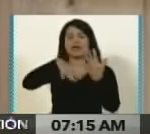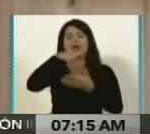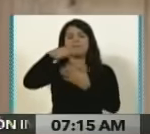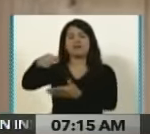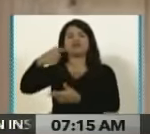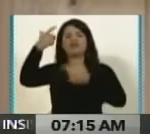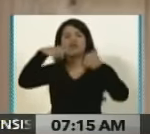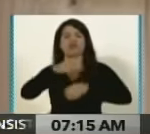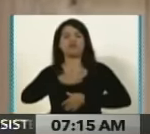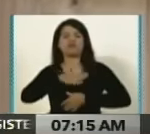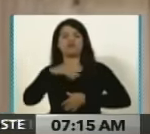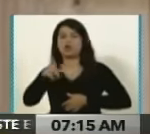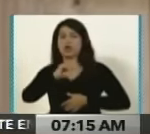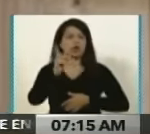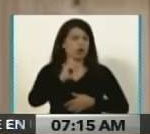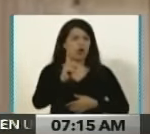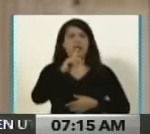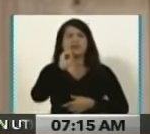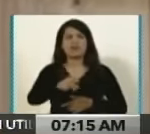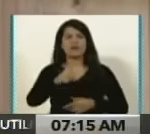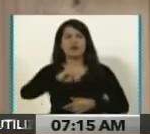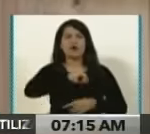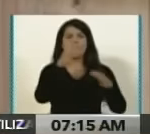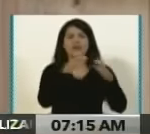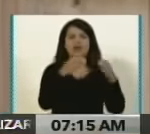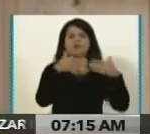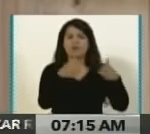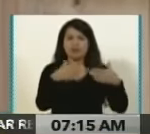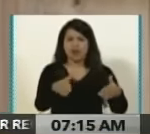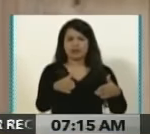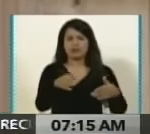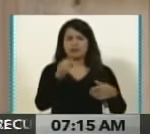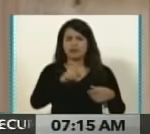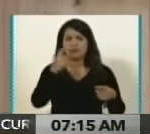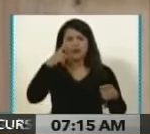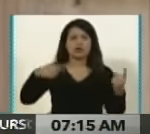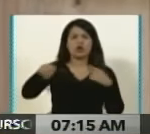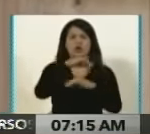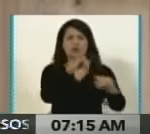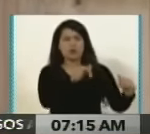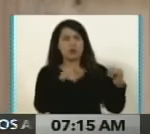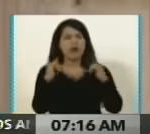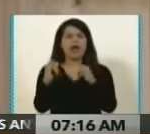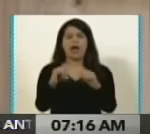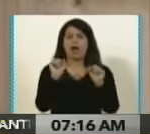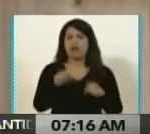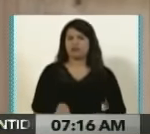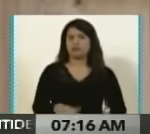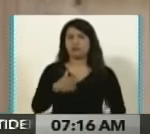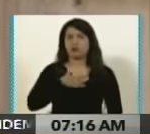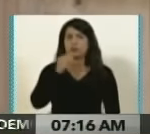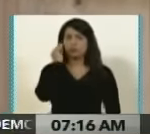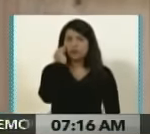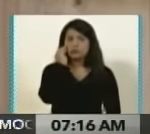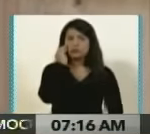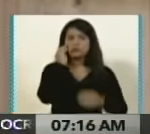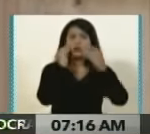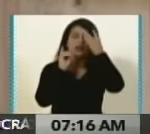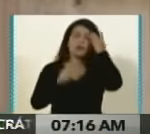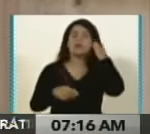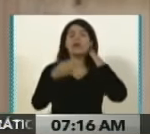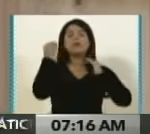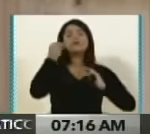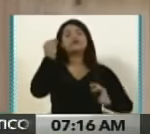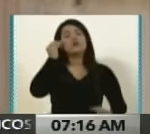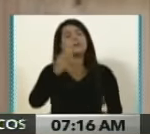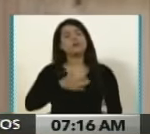Los CLAS tienen que ser esos comités populares, ¿no? Para todos por igual. Para todos. Entonces me parece que si algo hay que resaltar, y